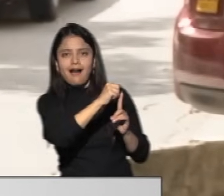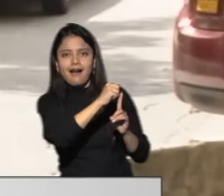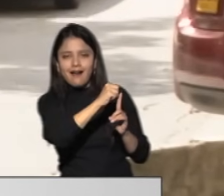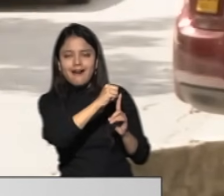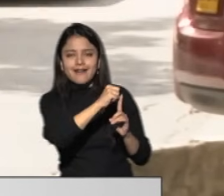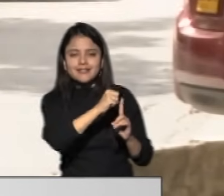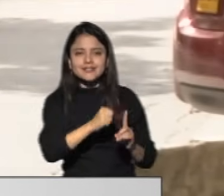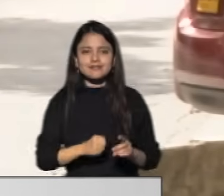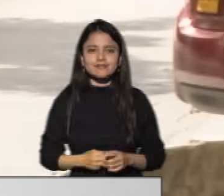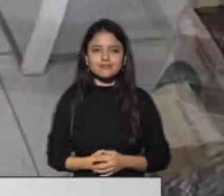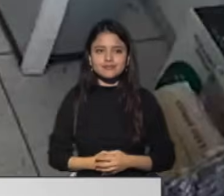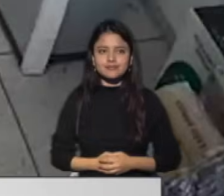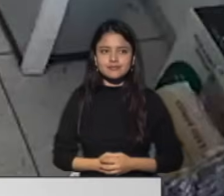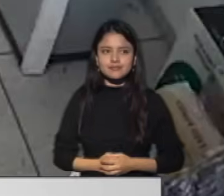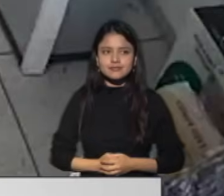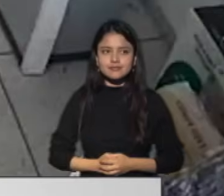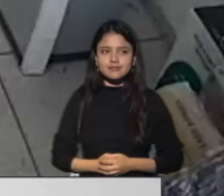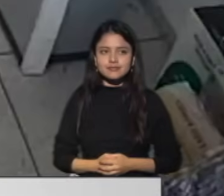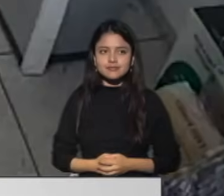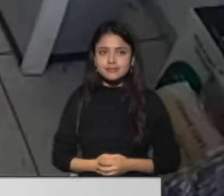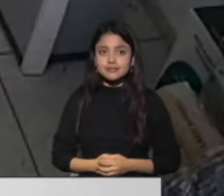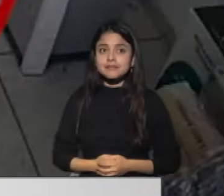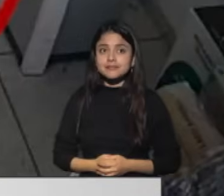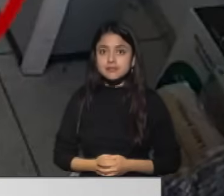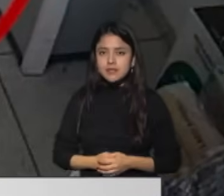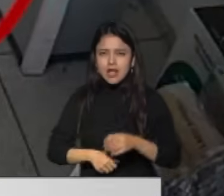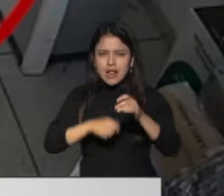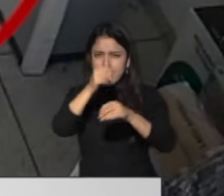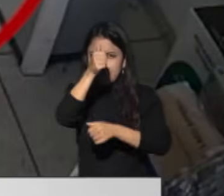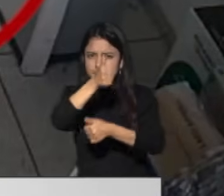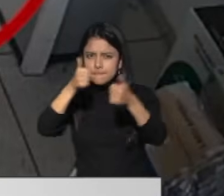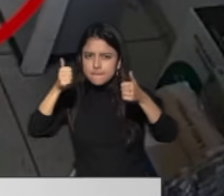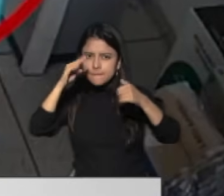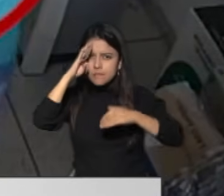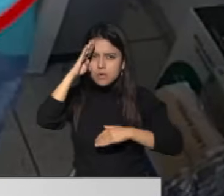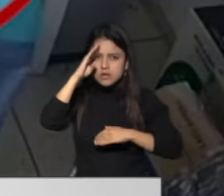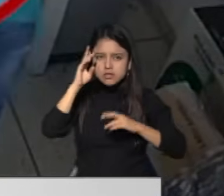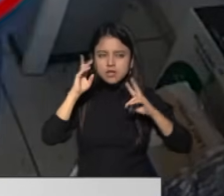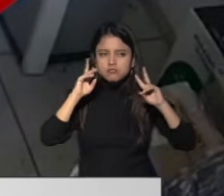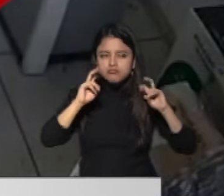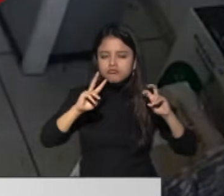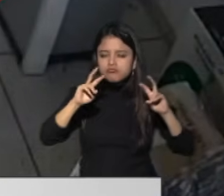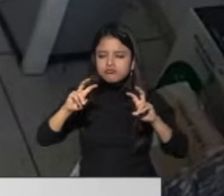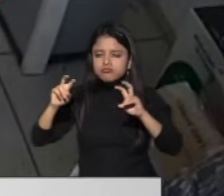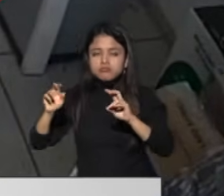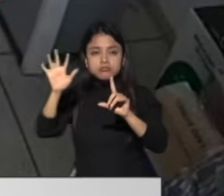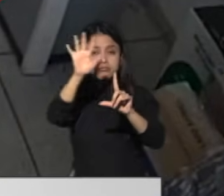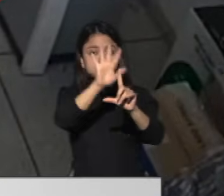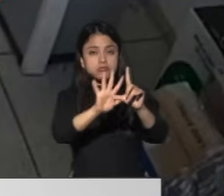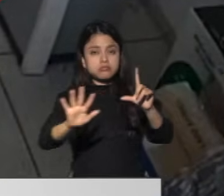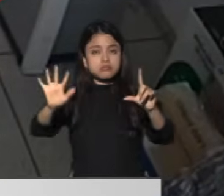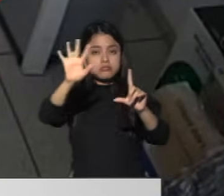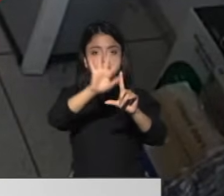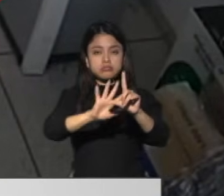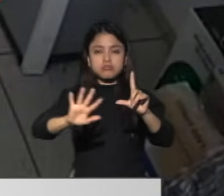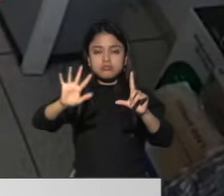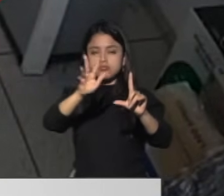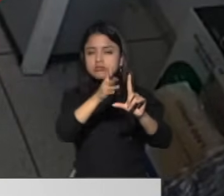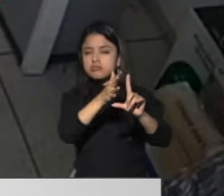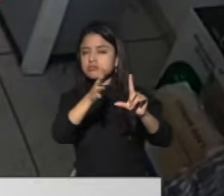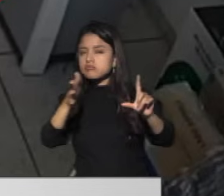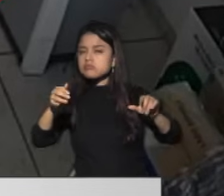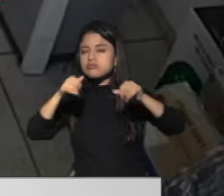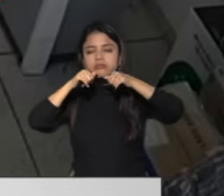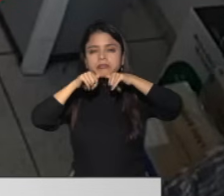establecimientos comerciales. La Policía Metropolitana de Barranquilla hizo público dos videos de cámaras de seguridad de igual número